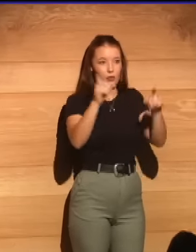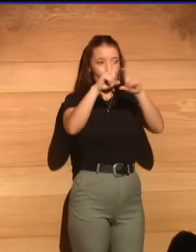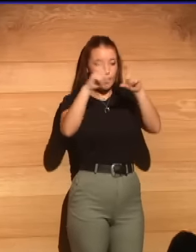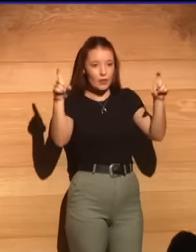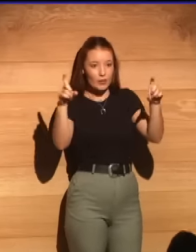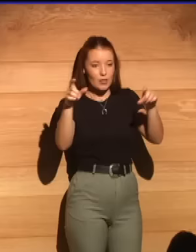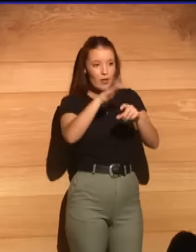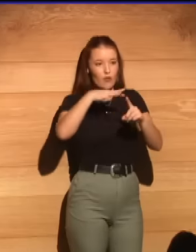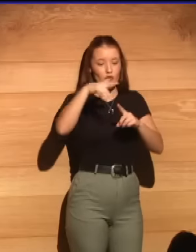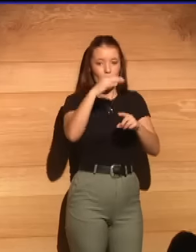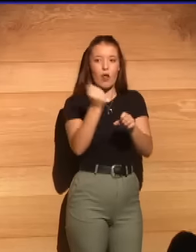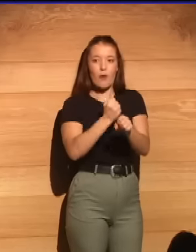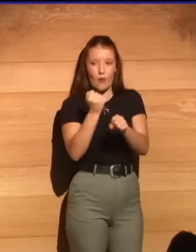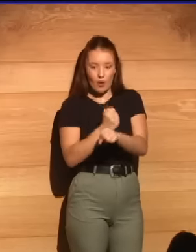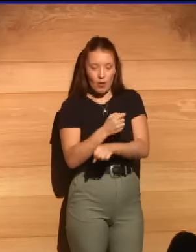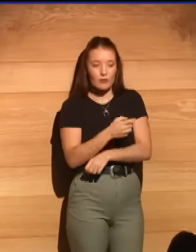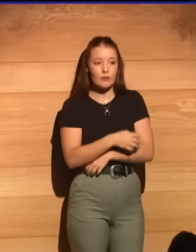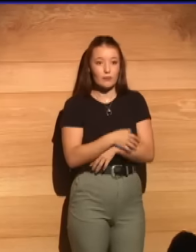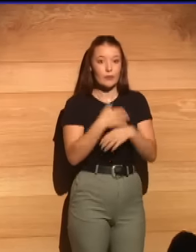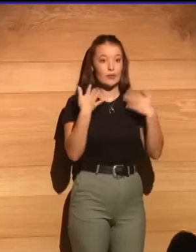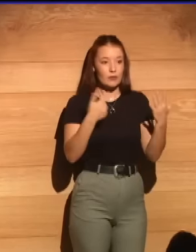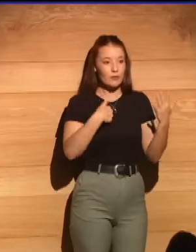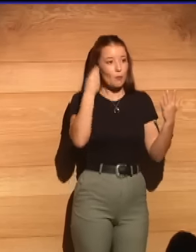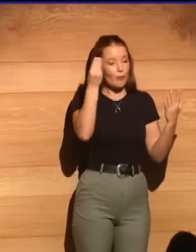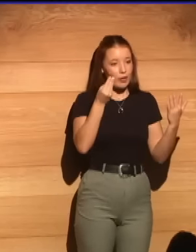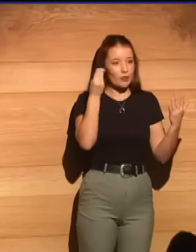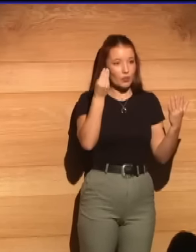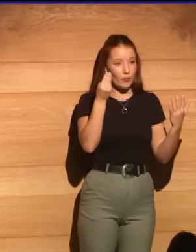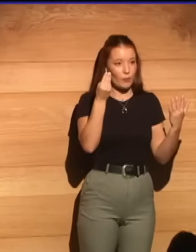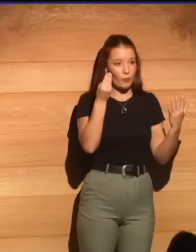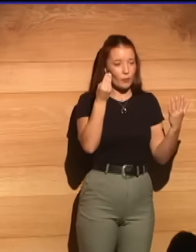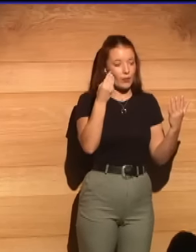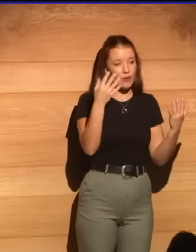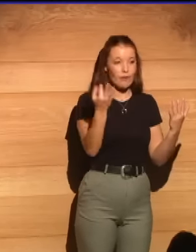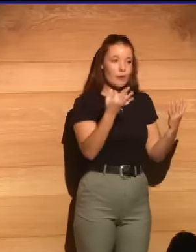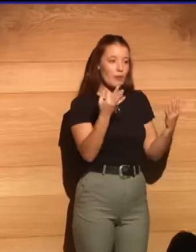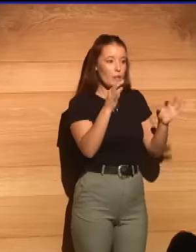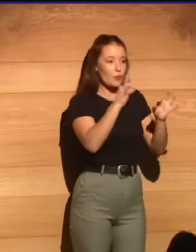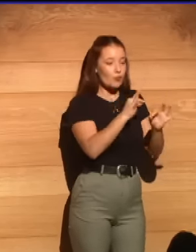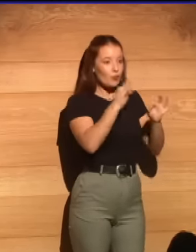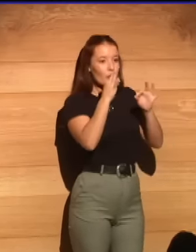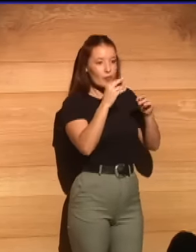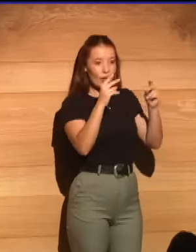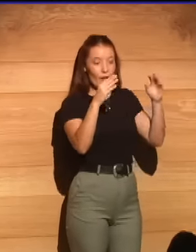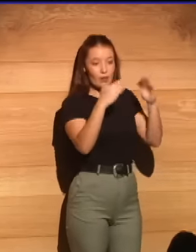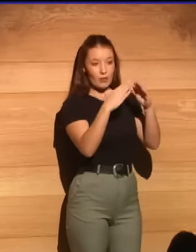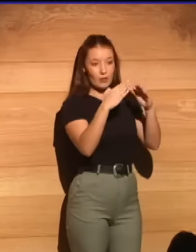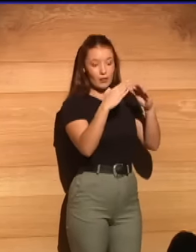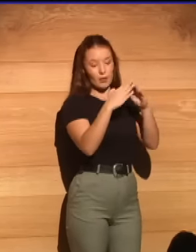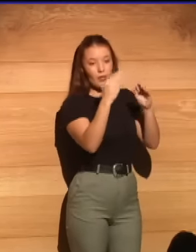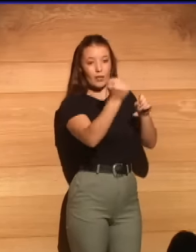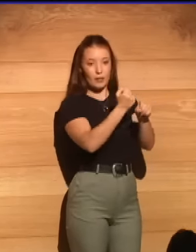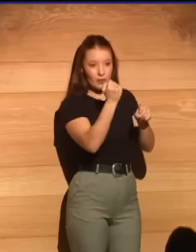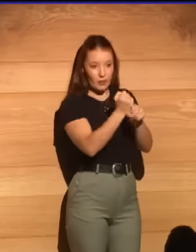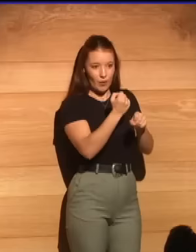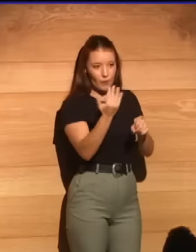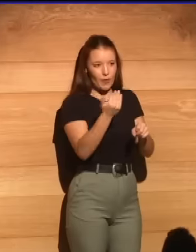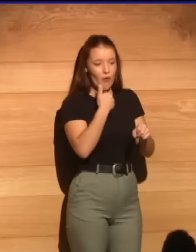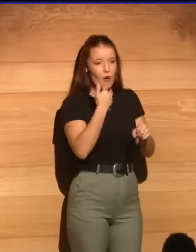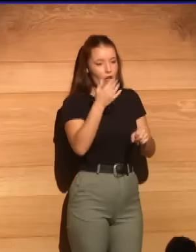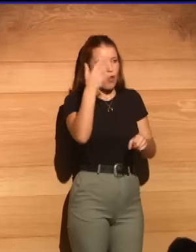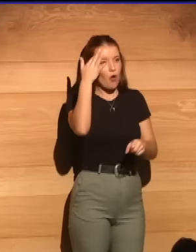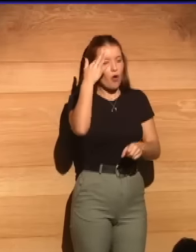Por lo tanto, yo creo que tenemos que coger lo bueno del teletrabajo, que es permitir una conciliación razonable cuando esto vuelva a la normalidad, siempre